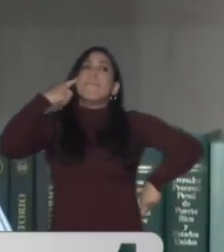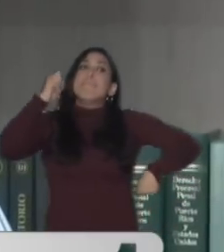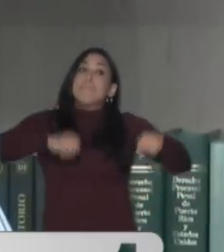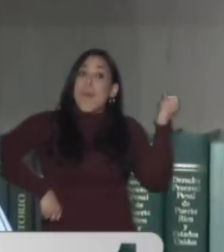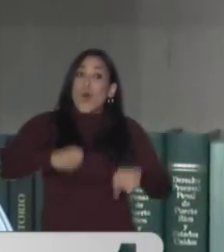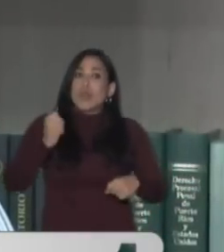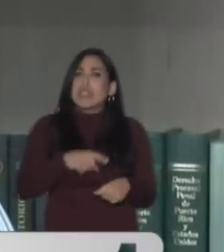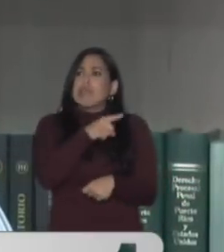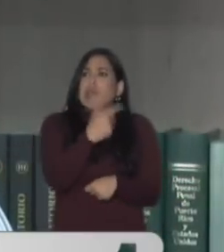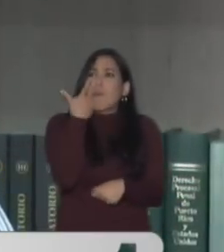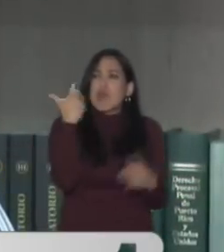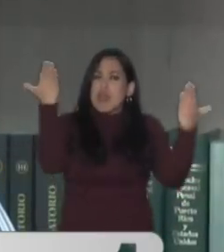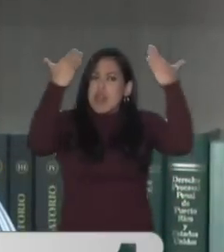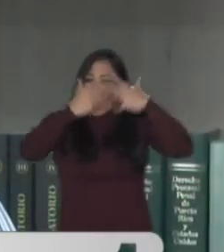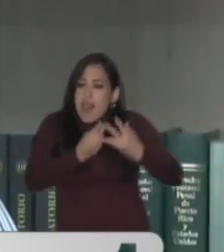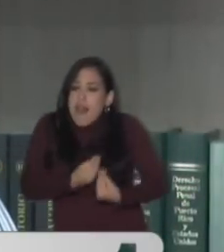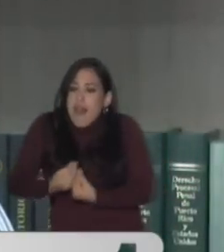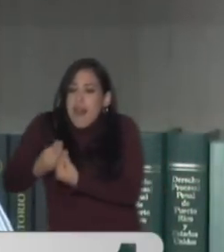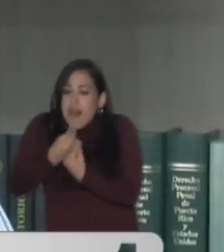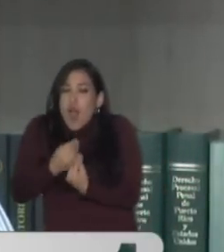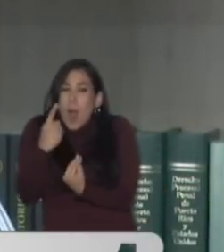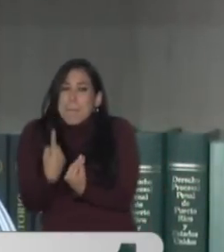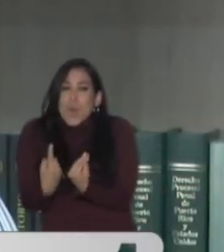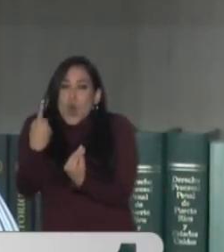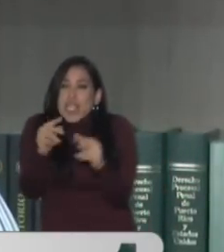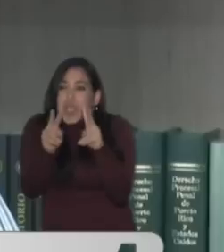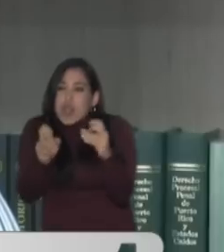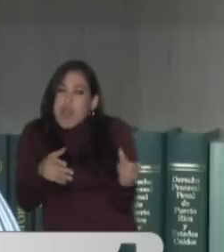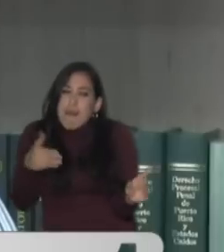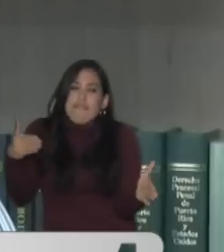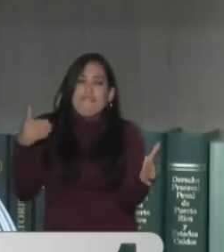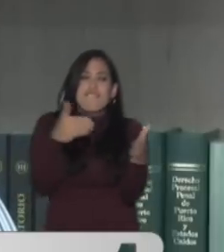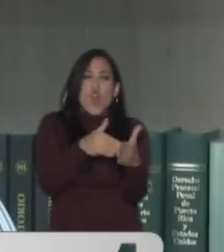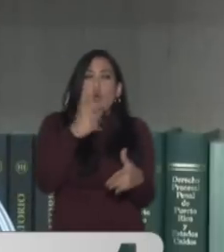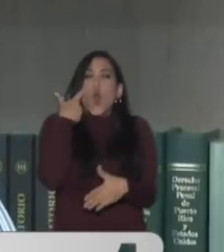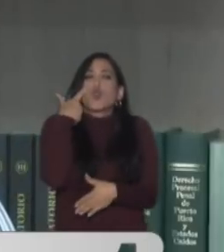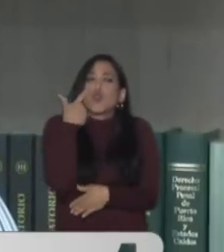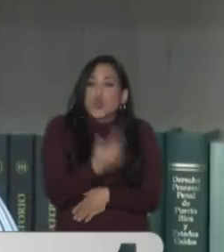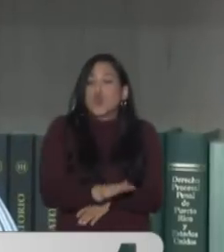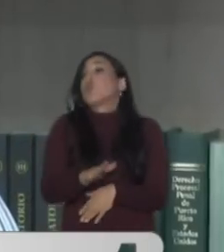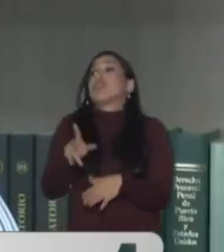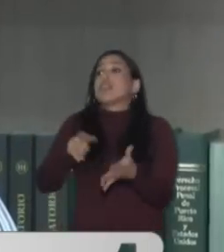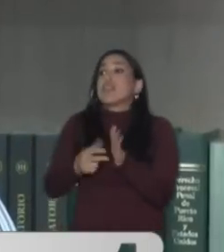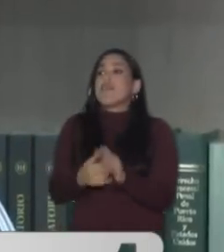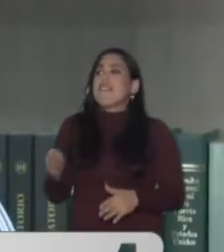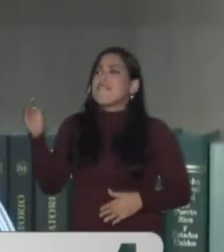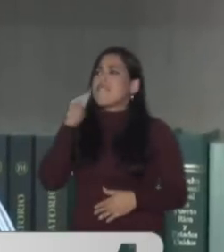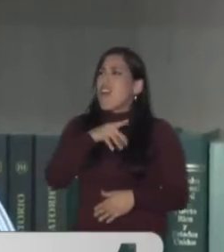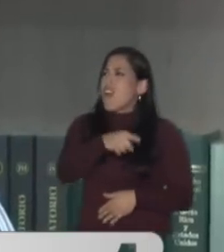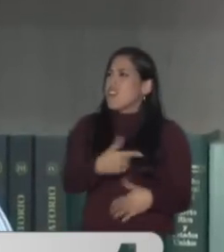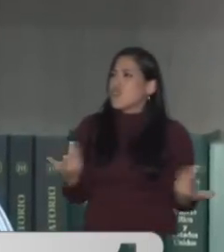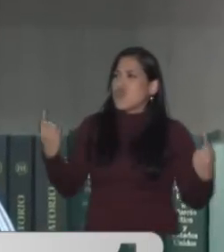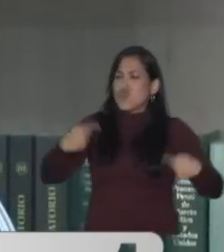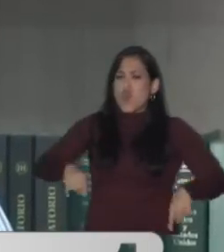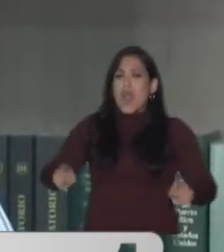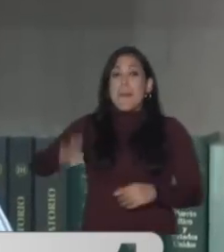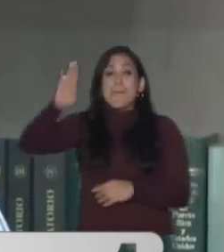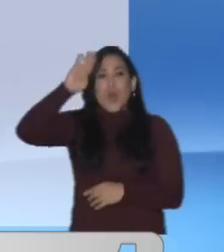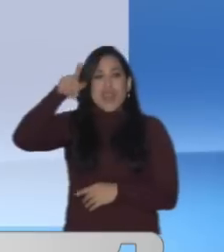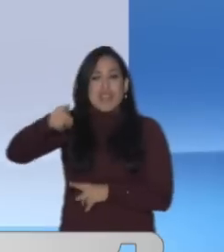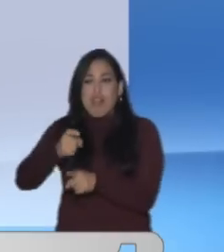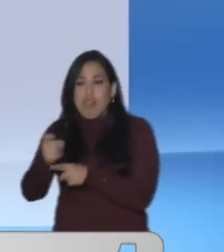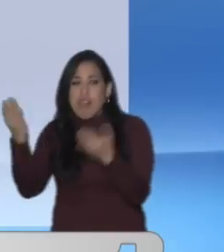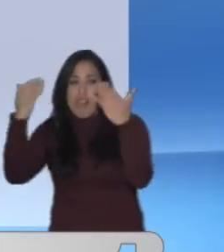sugiere la existencia de un complot de naturaleza político, un complot que derivó en un falso positivo de la Policía